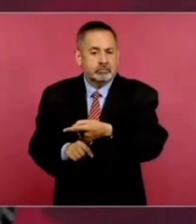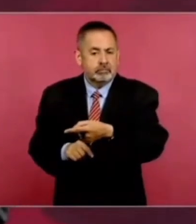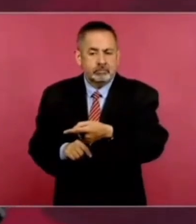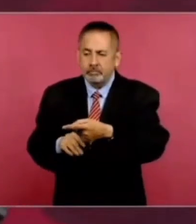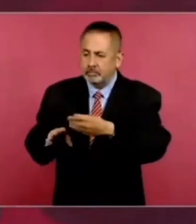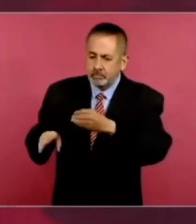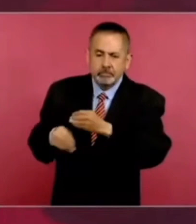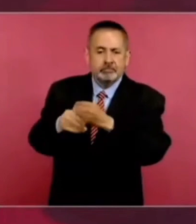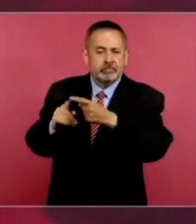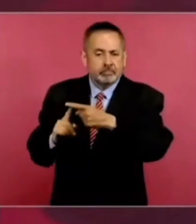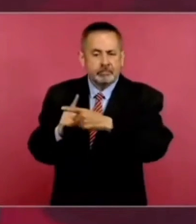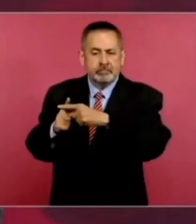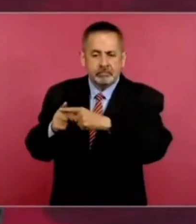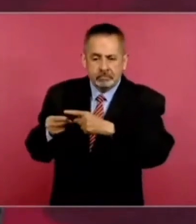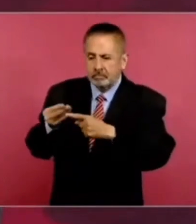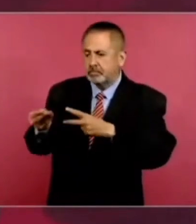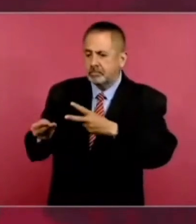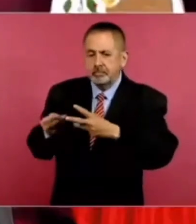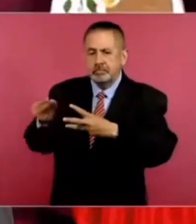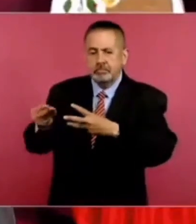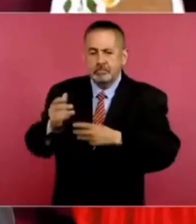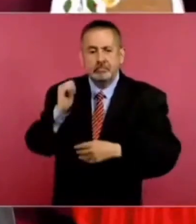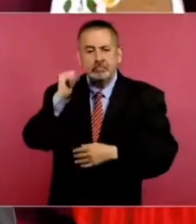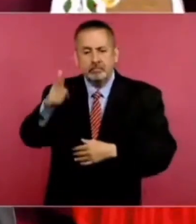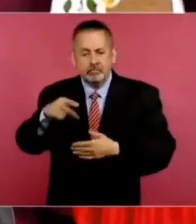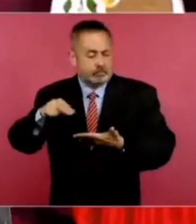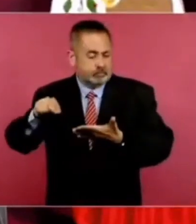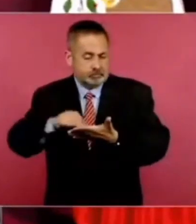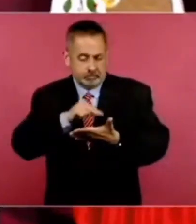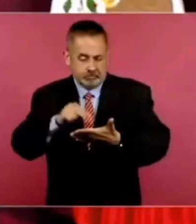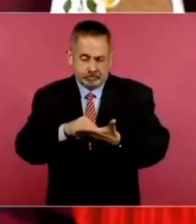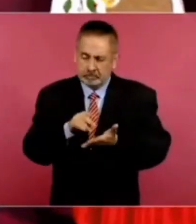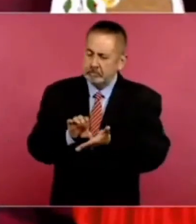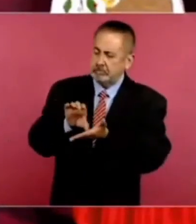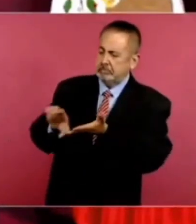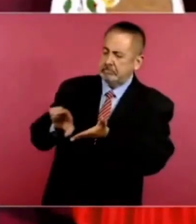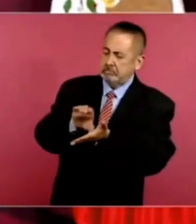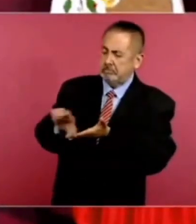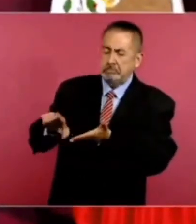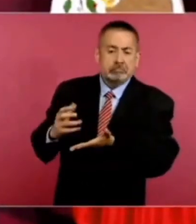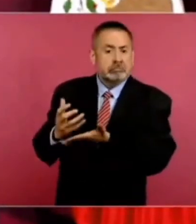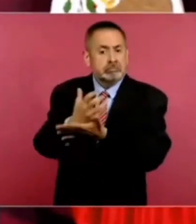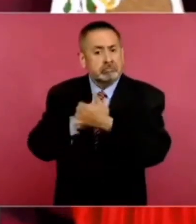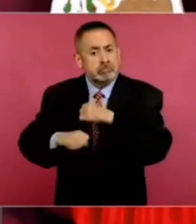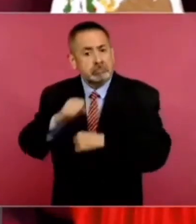compensaciones, y cada vez que había que firmar la cuenta pública,